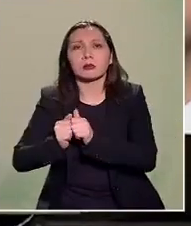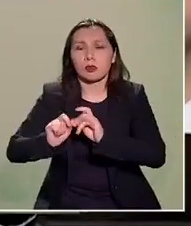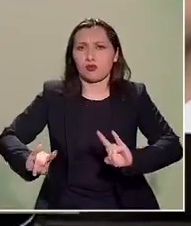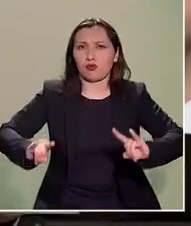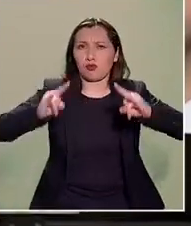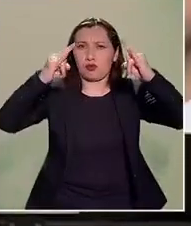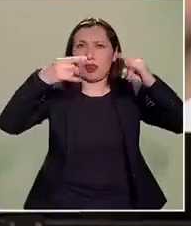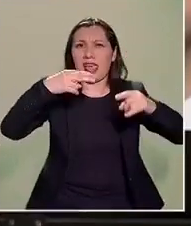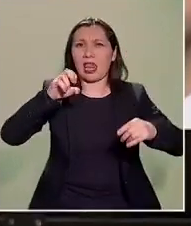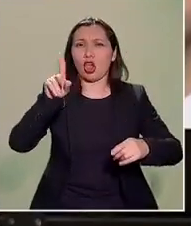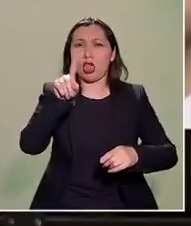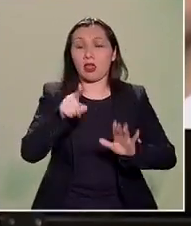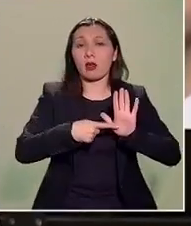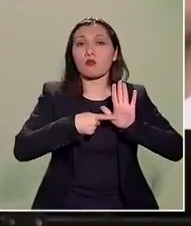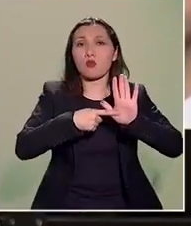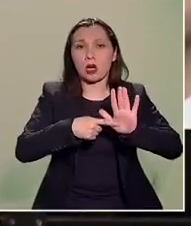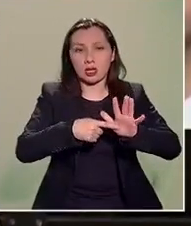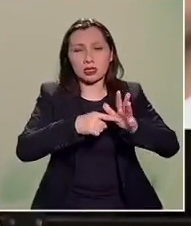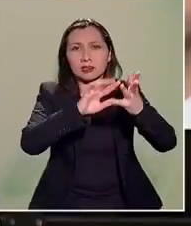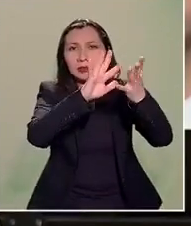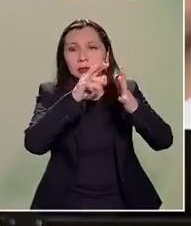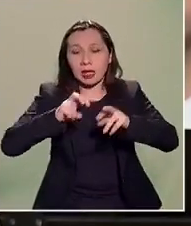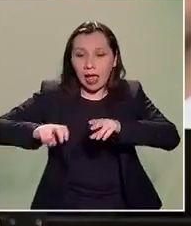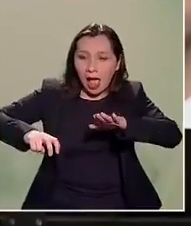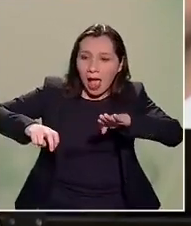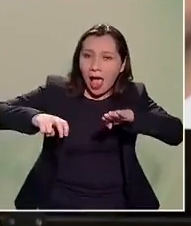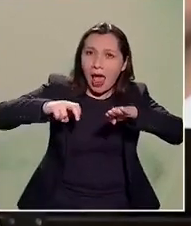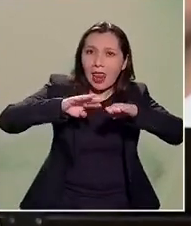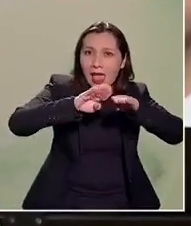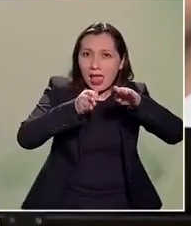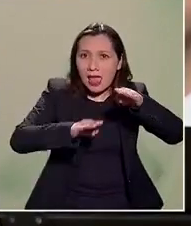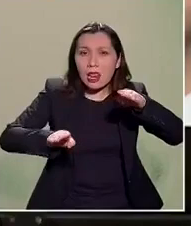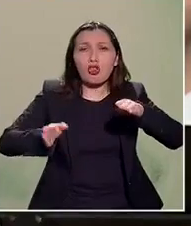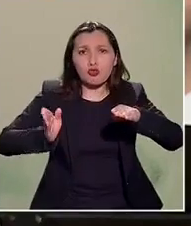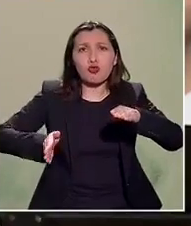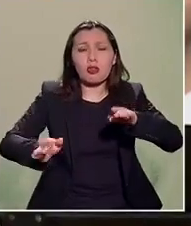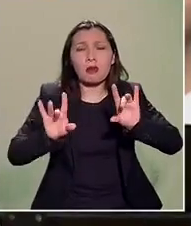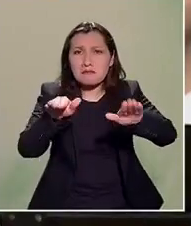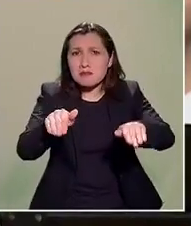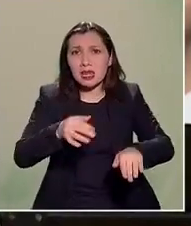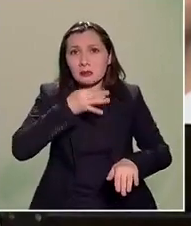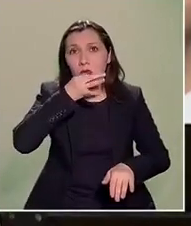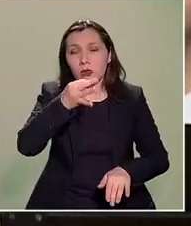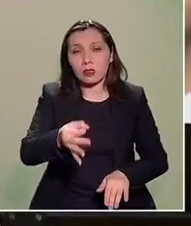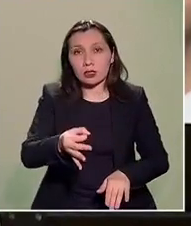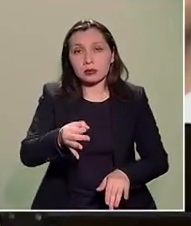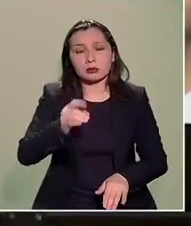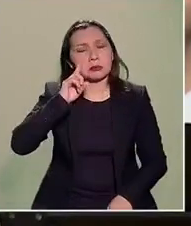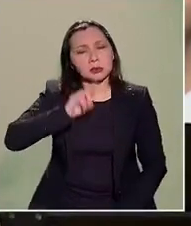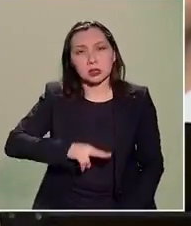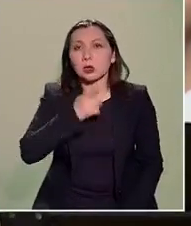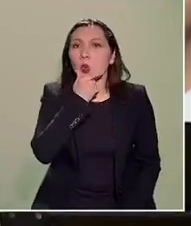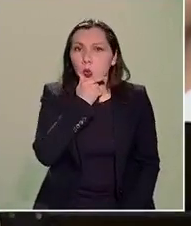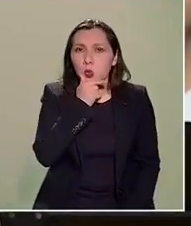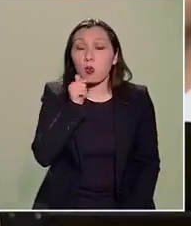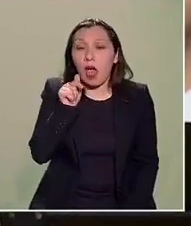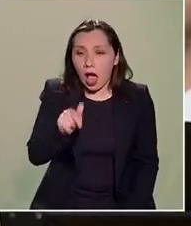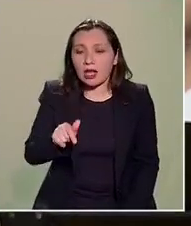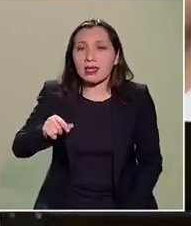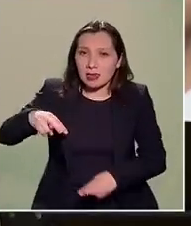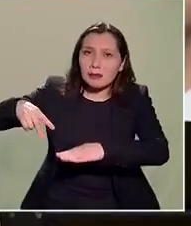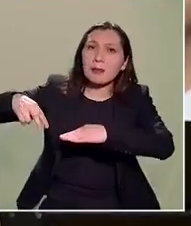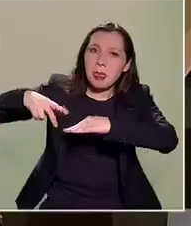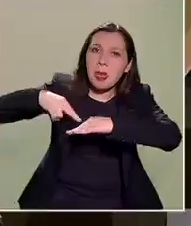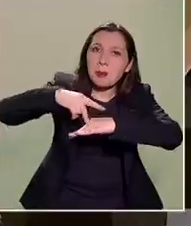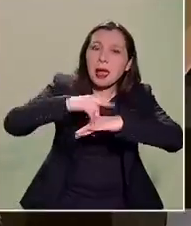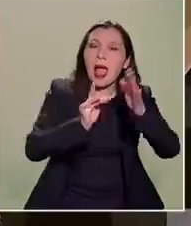y éste le mostró la ruina de la escalera que aún se conservaban diciéndole sin duda por aquí pasó